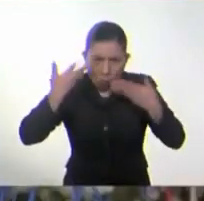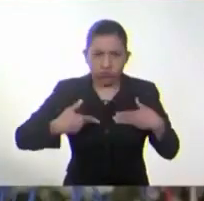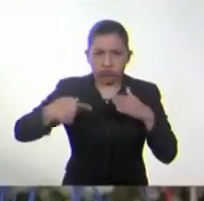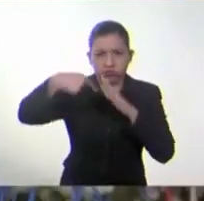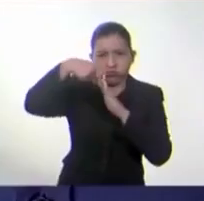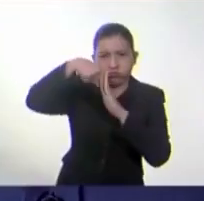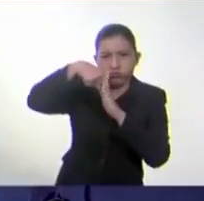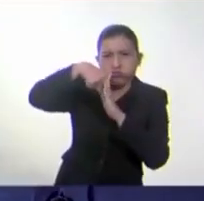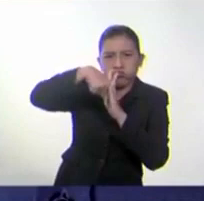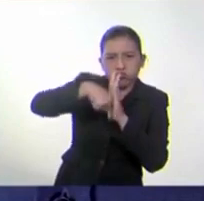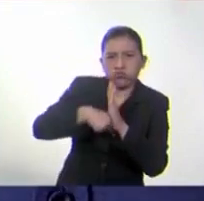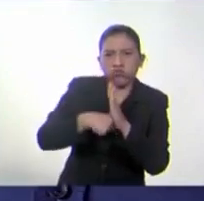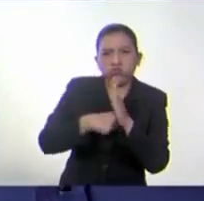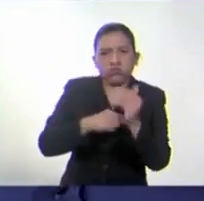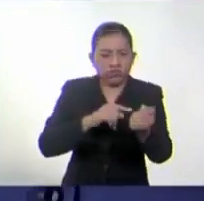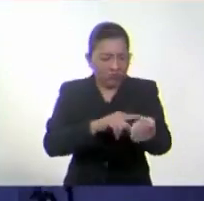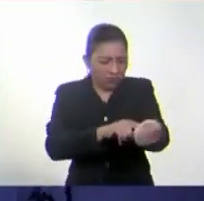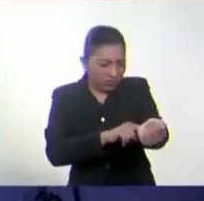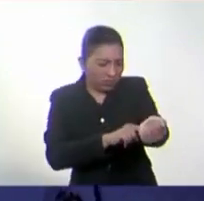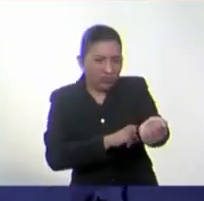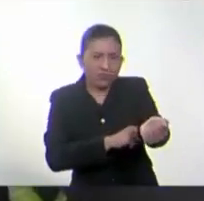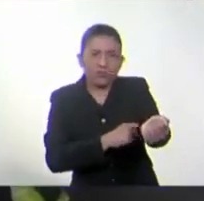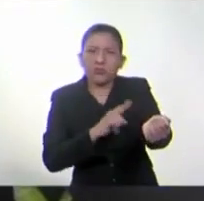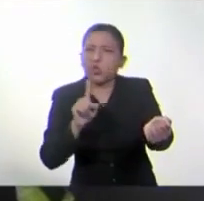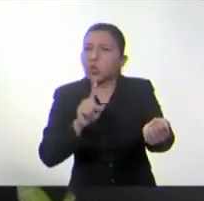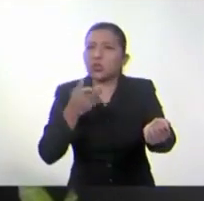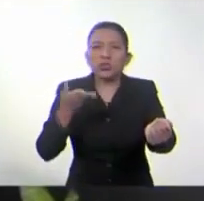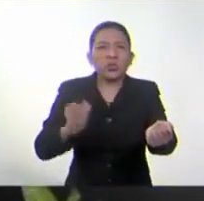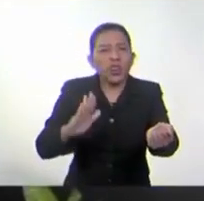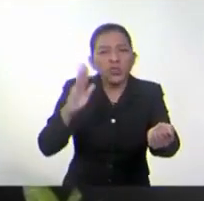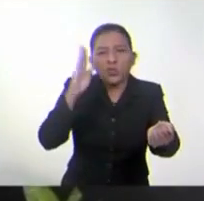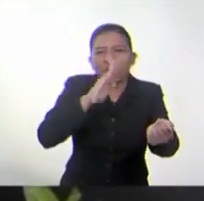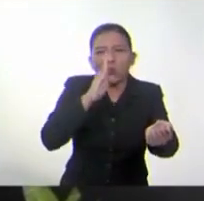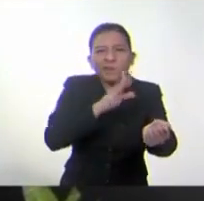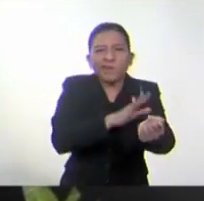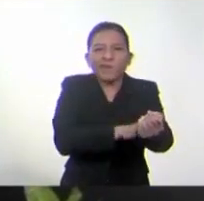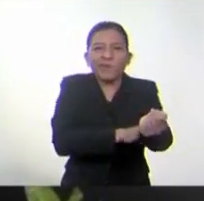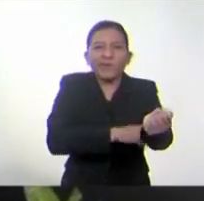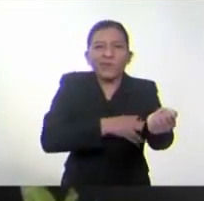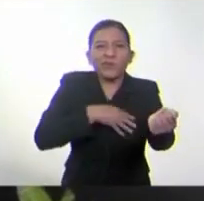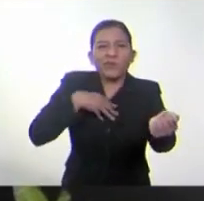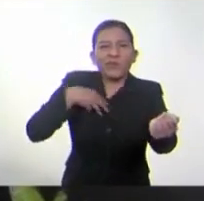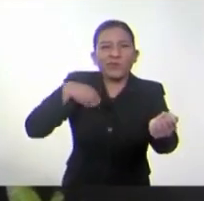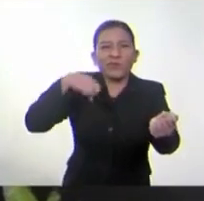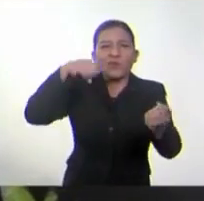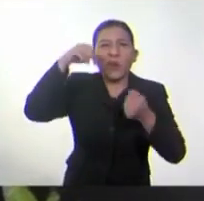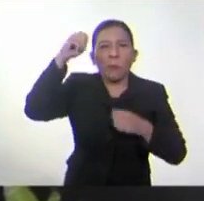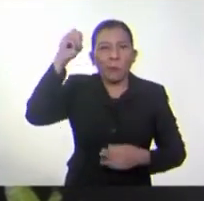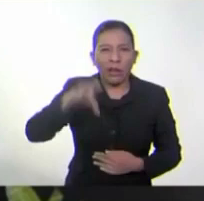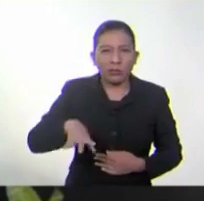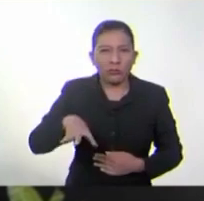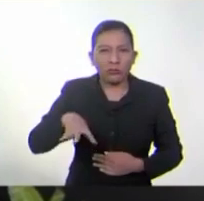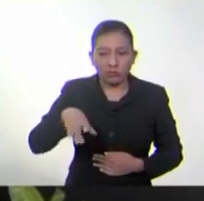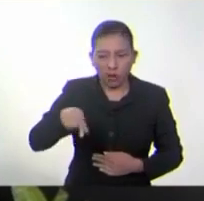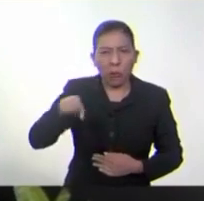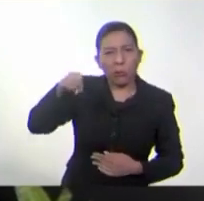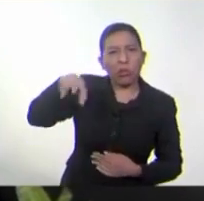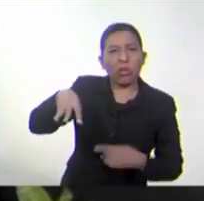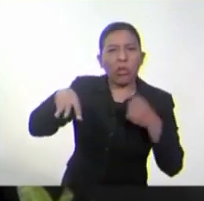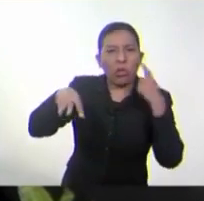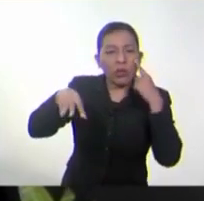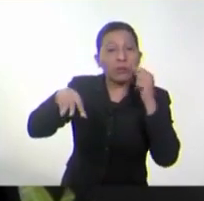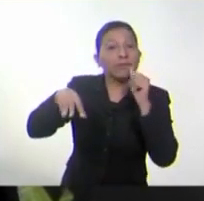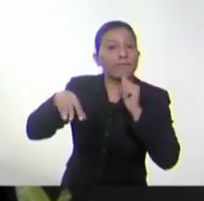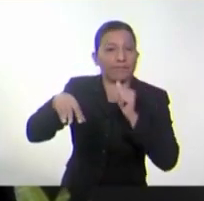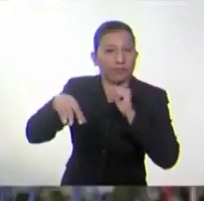son necesarios de eliminar. Pues de no hacerlo, entonces se rompería el equilibrio interno y sería muy malo para